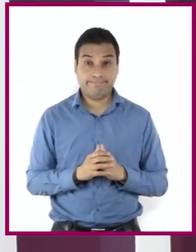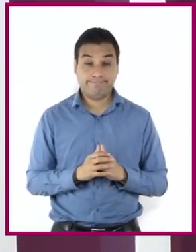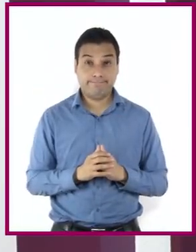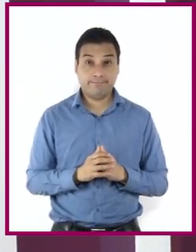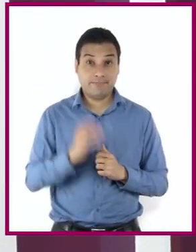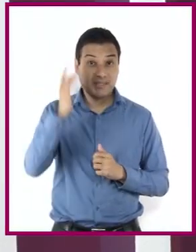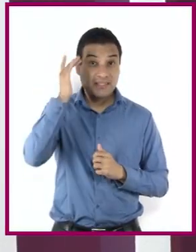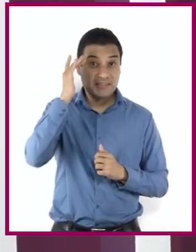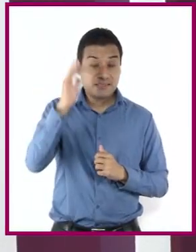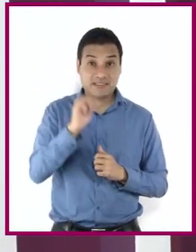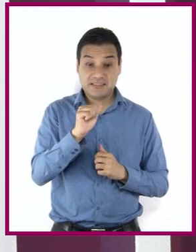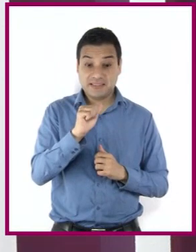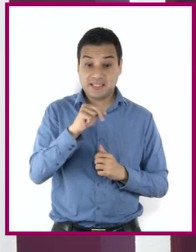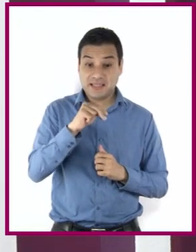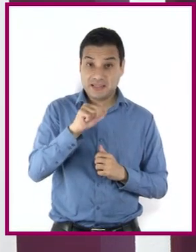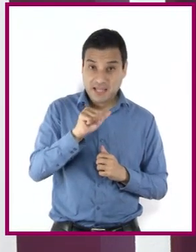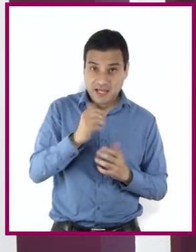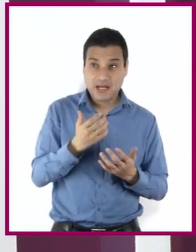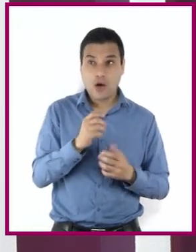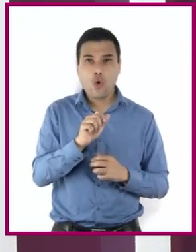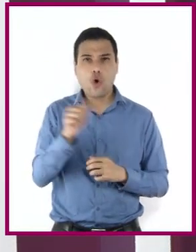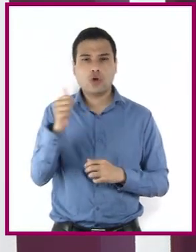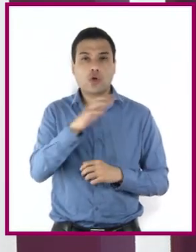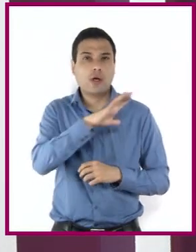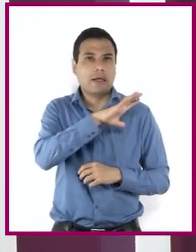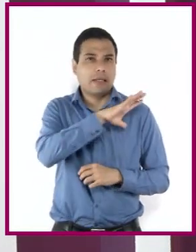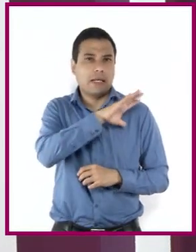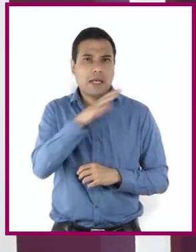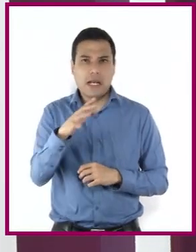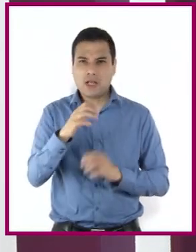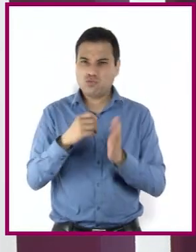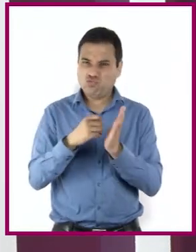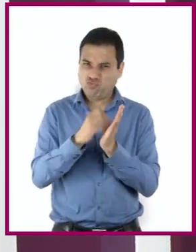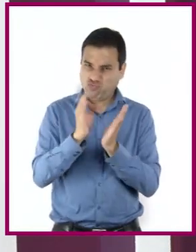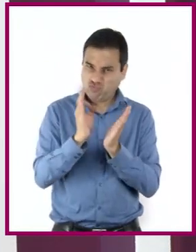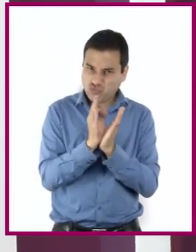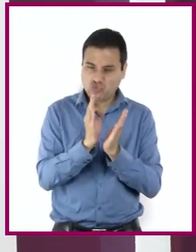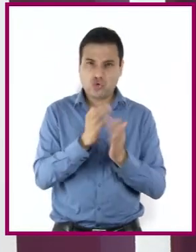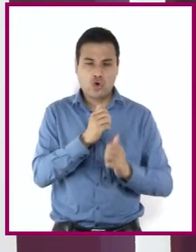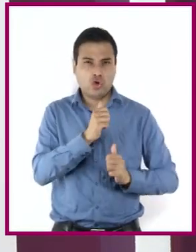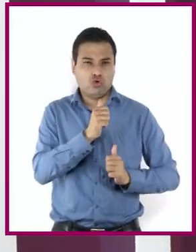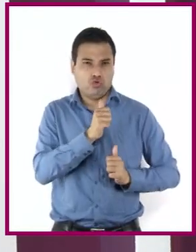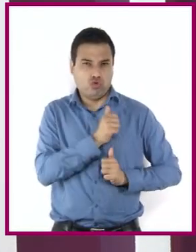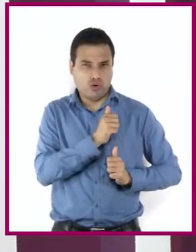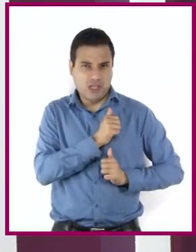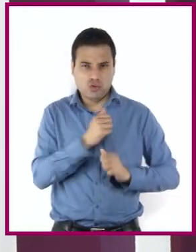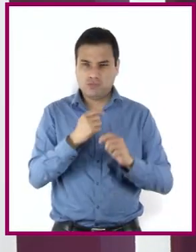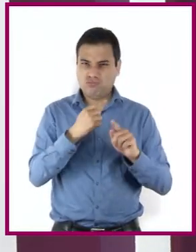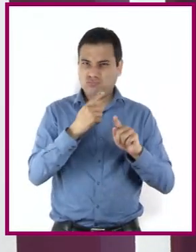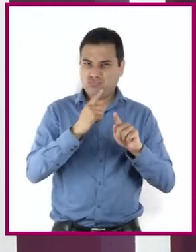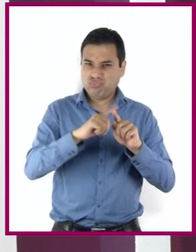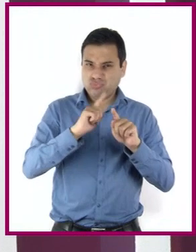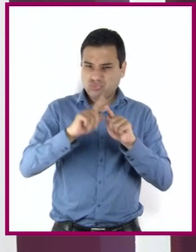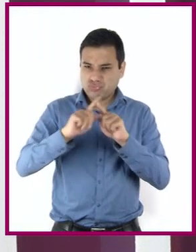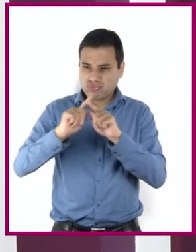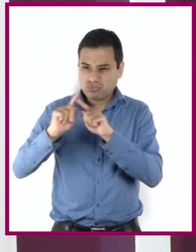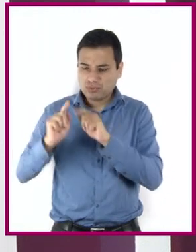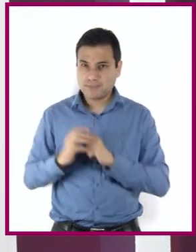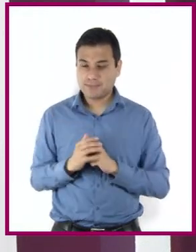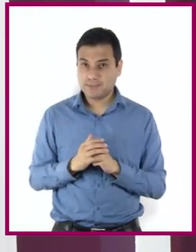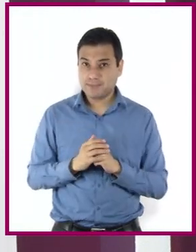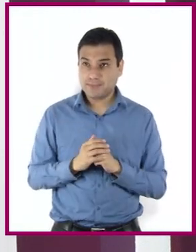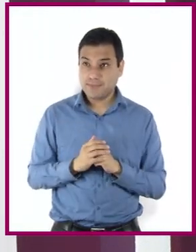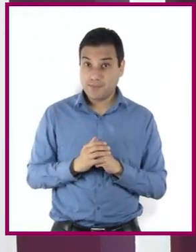Santana ni los valerosos generales y soldados que lucharon contra la invasión